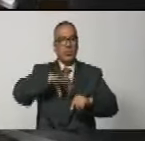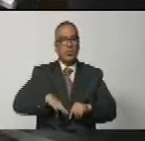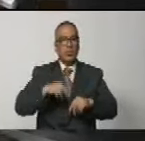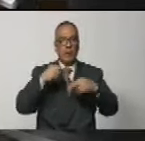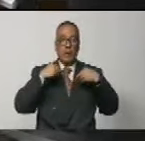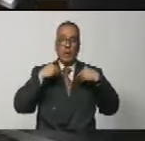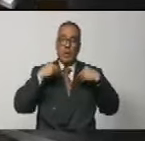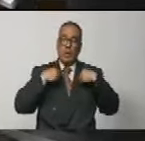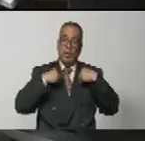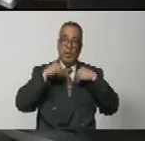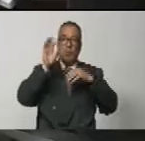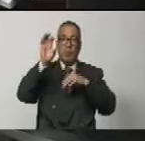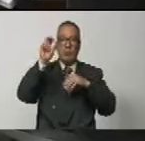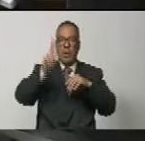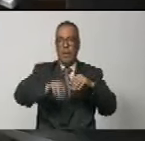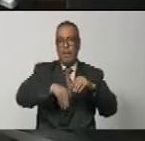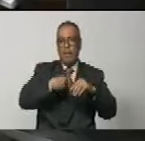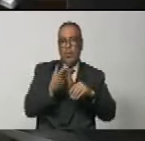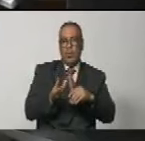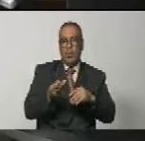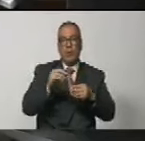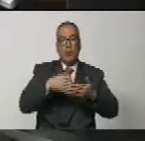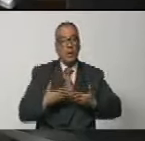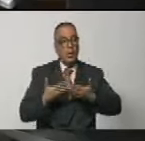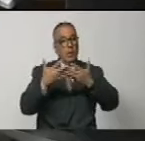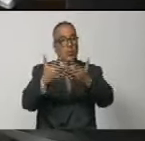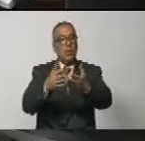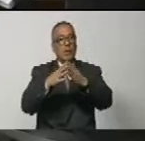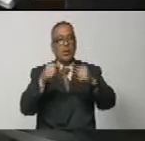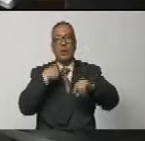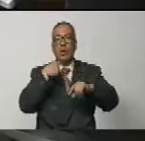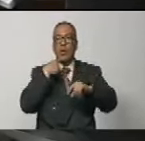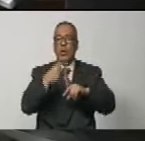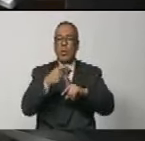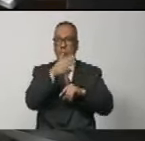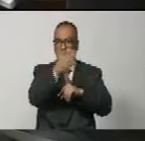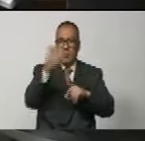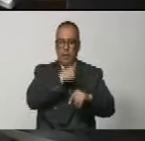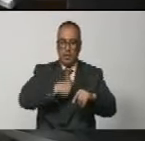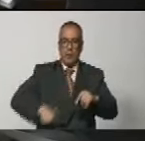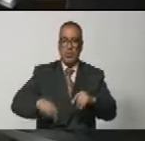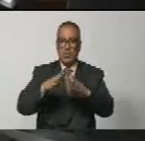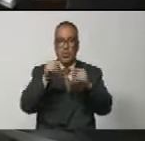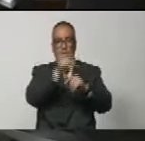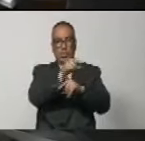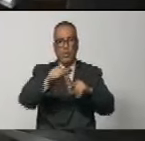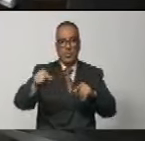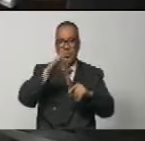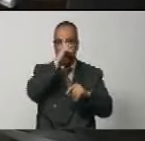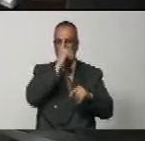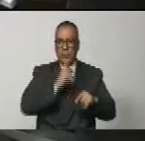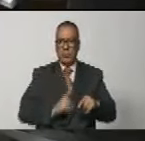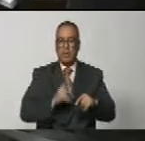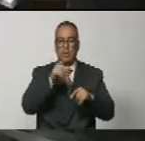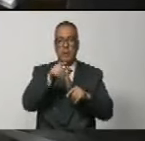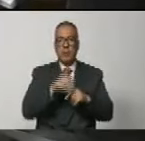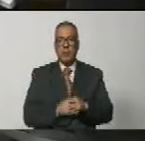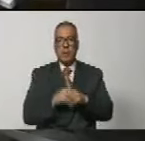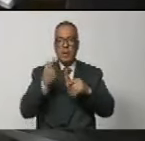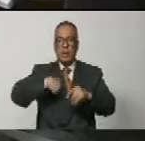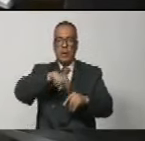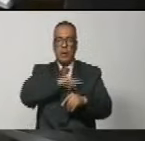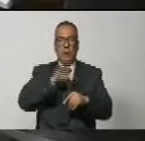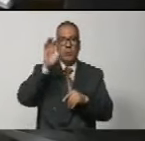que vive la patria de poder reivindicar, como lo dijo usted, presidente, a todas las personas con discapacidad de